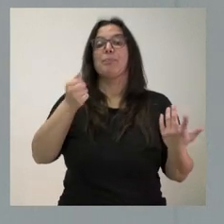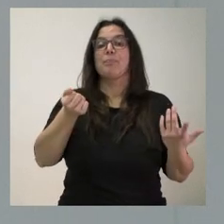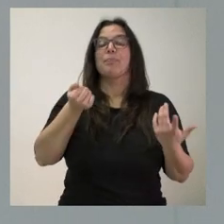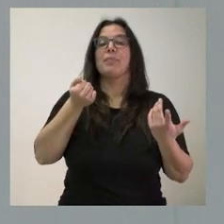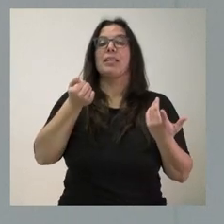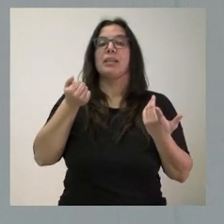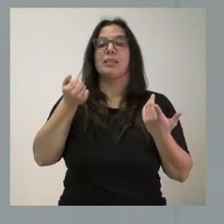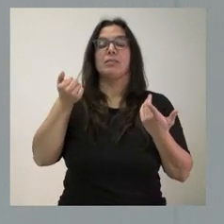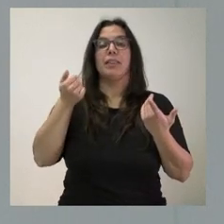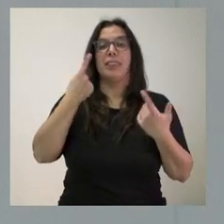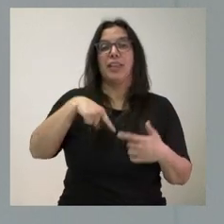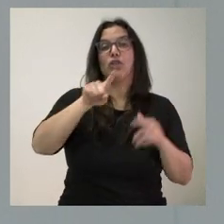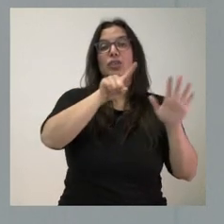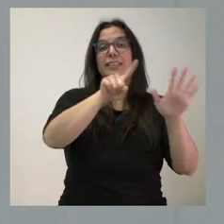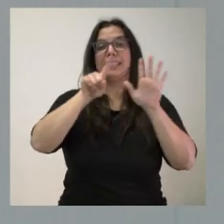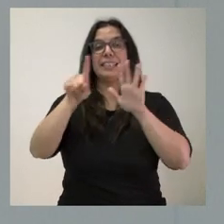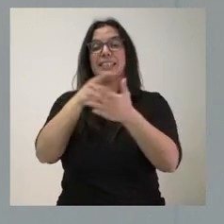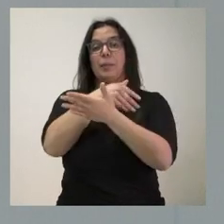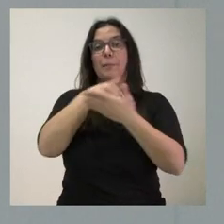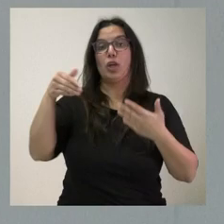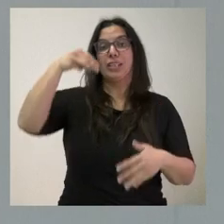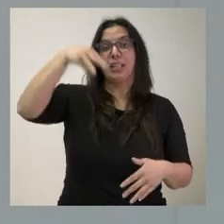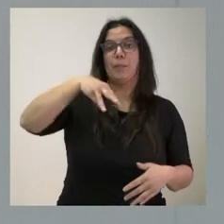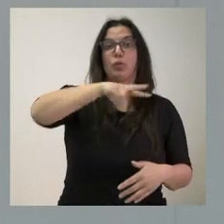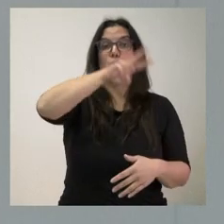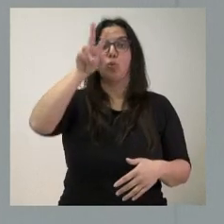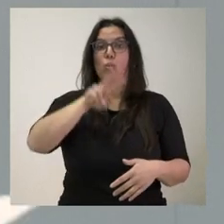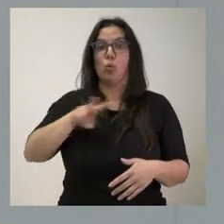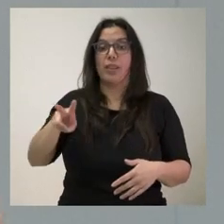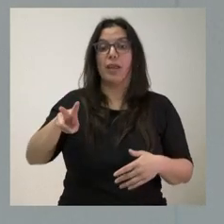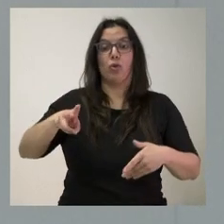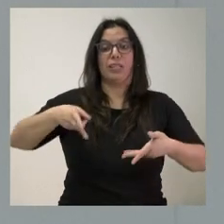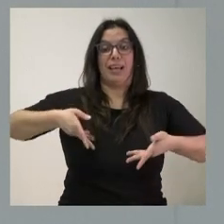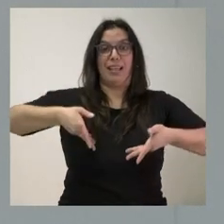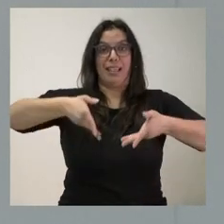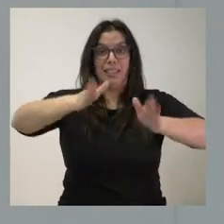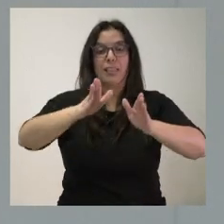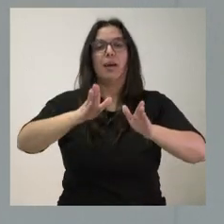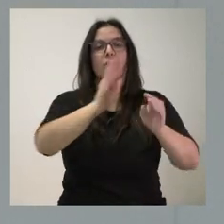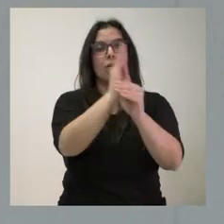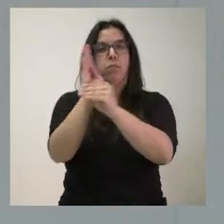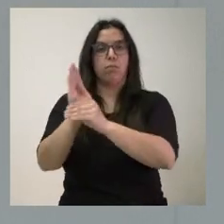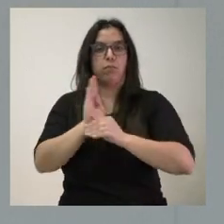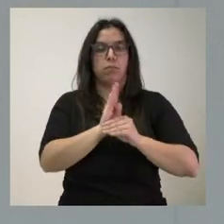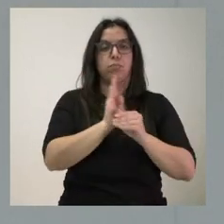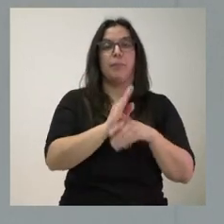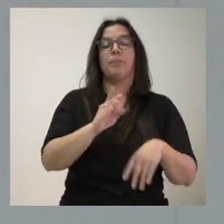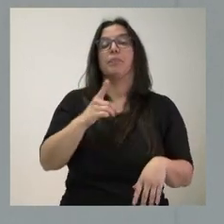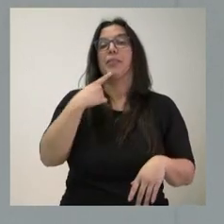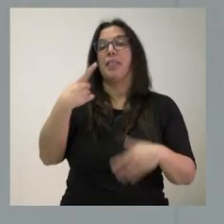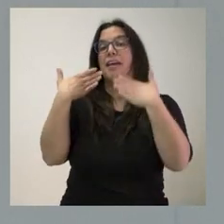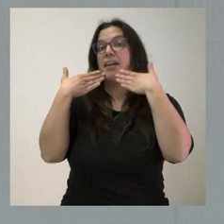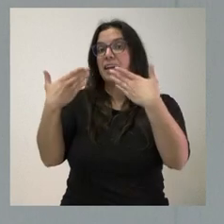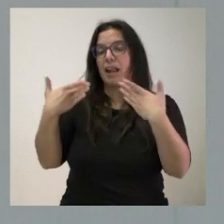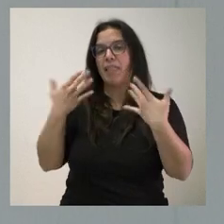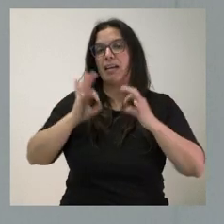de 166 millones de metros cuadrados de calzada. Hay que decir que agradecemos especialmente a todo el